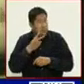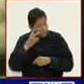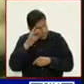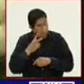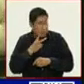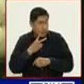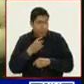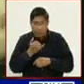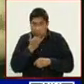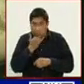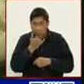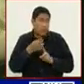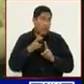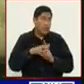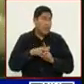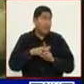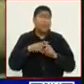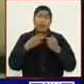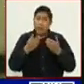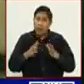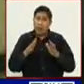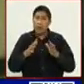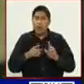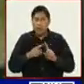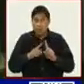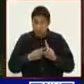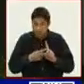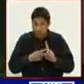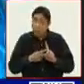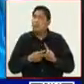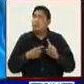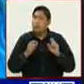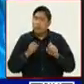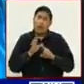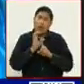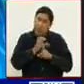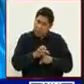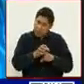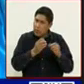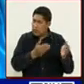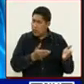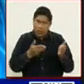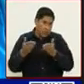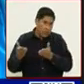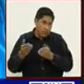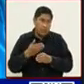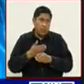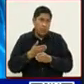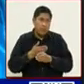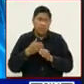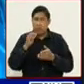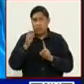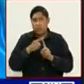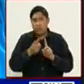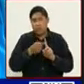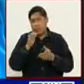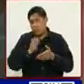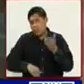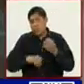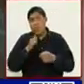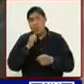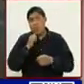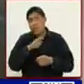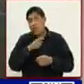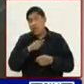del hecho de violencia sexual hayan quedado embarazadas. Si la van a obligar a llevar a término ese embarazo, esa menor está